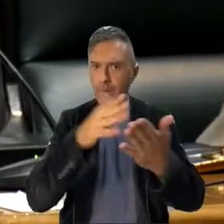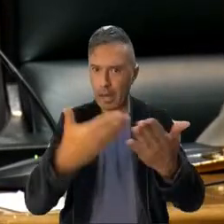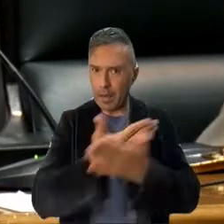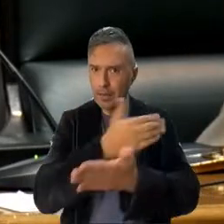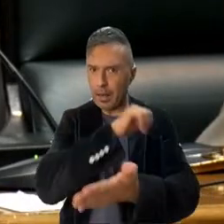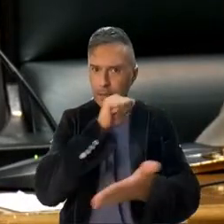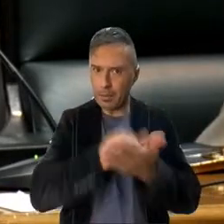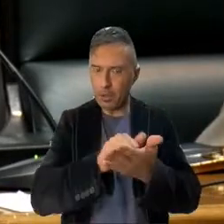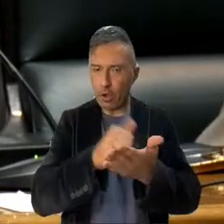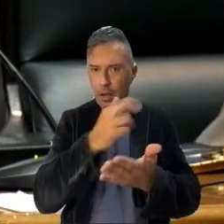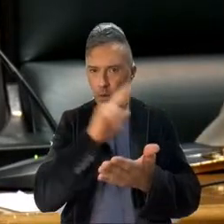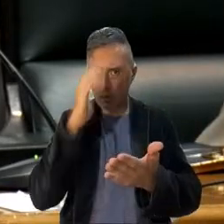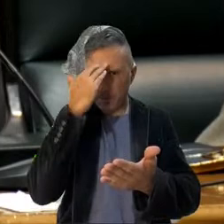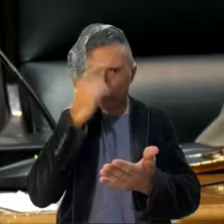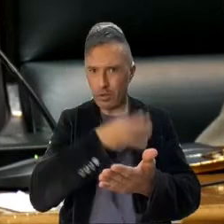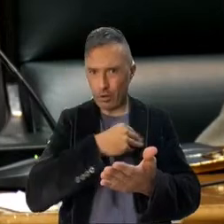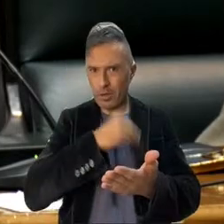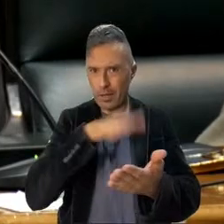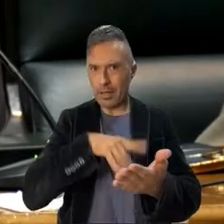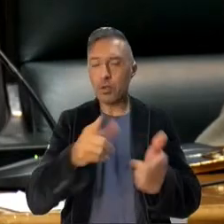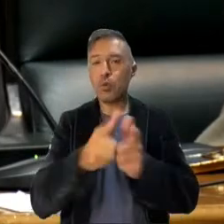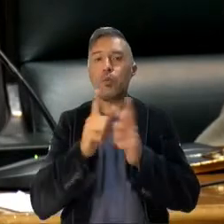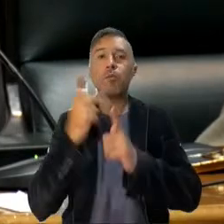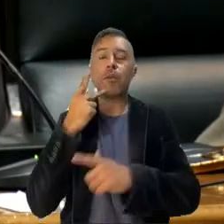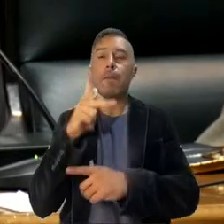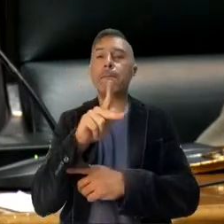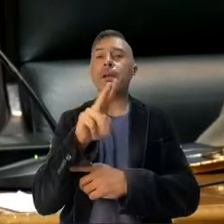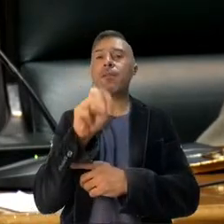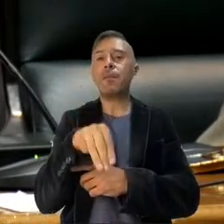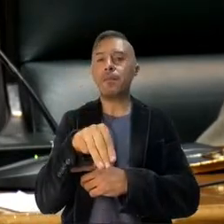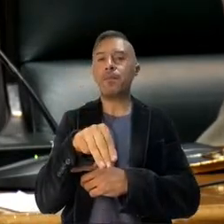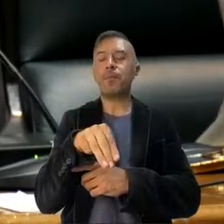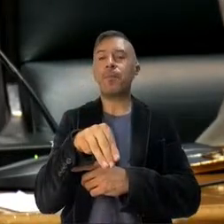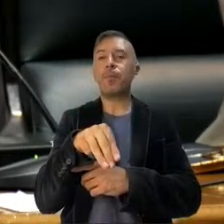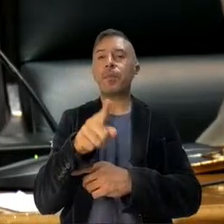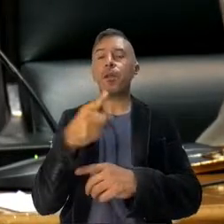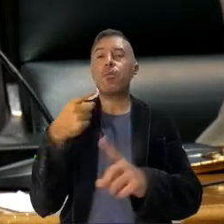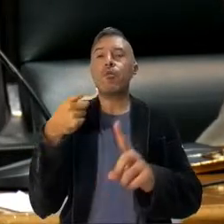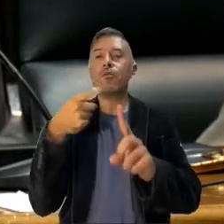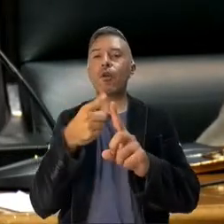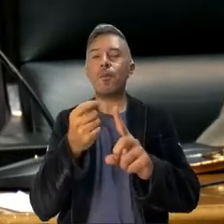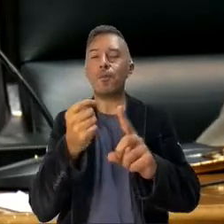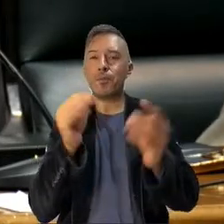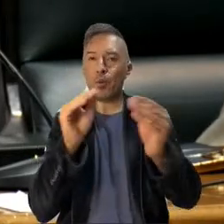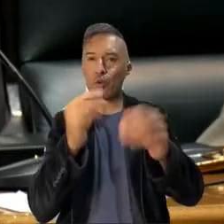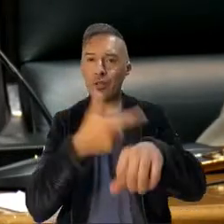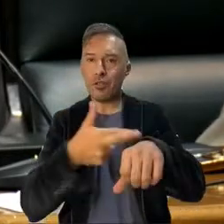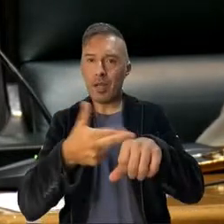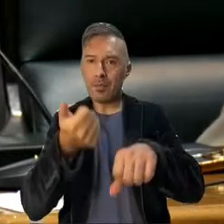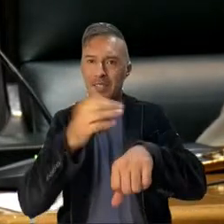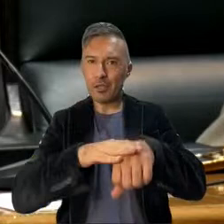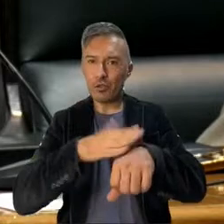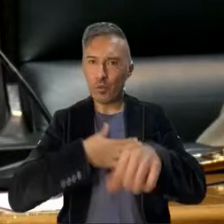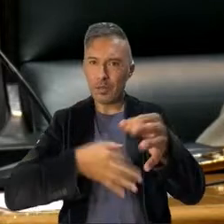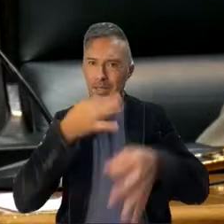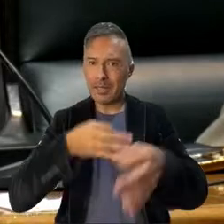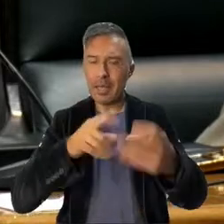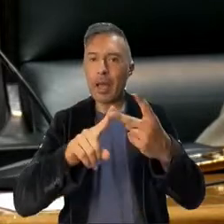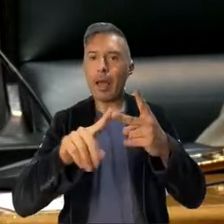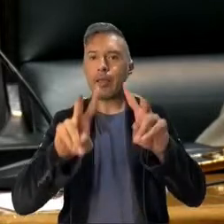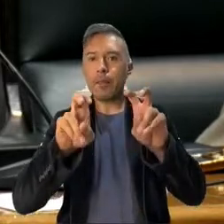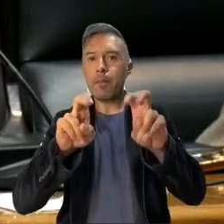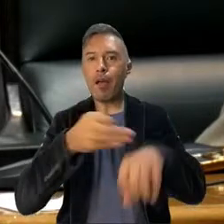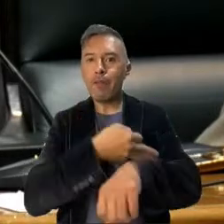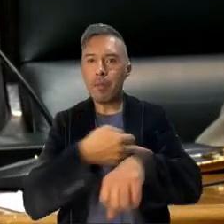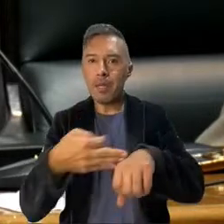Grupo Parlamentario Partido Verde Ecologista de México, Procuración y Administración de Justicia, Familia y Desarrollo Humano.